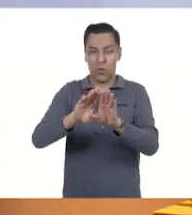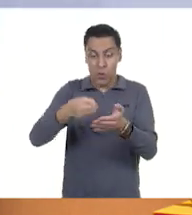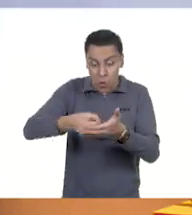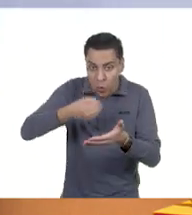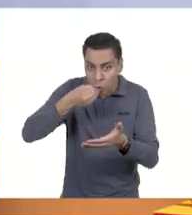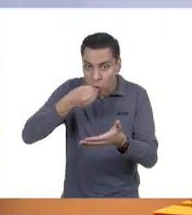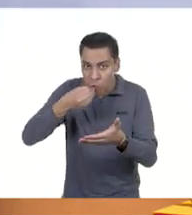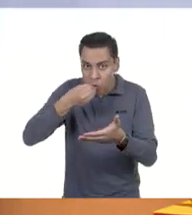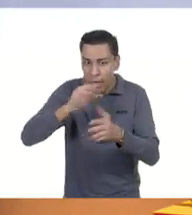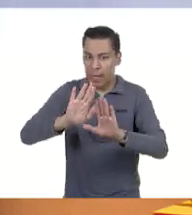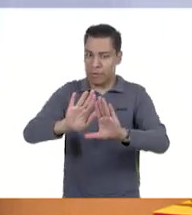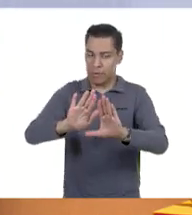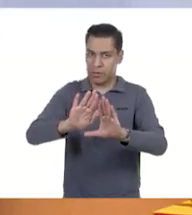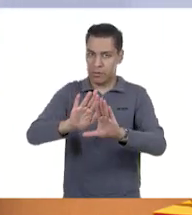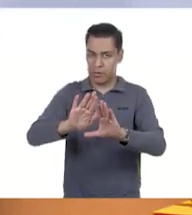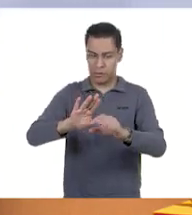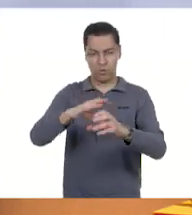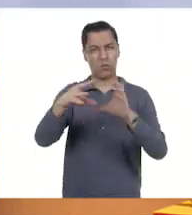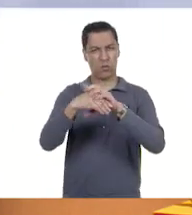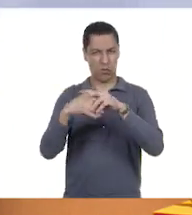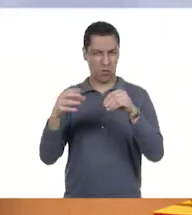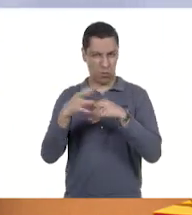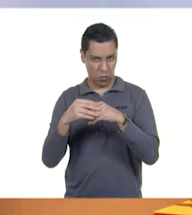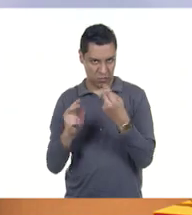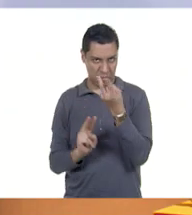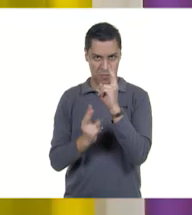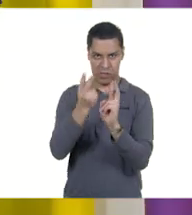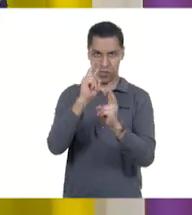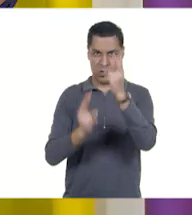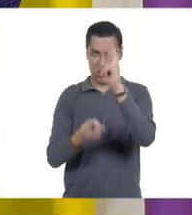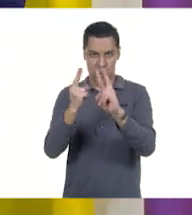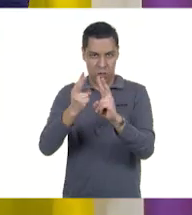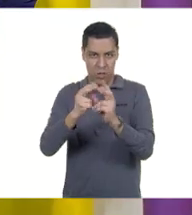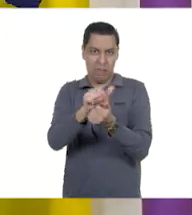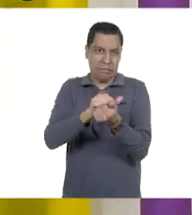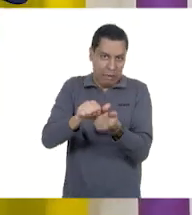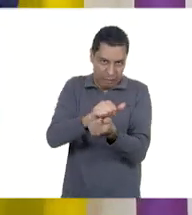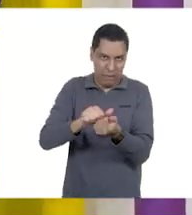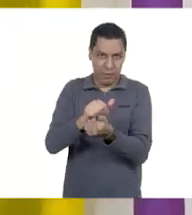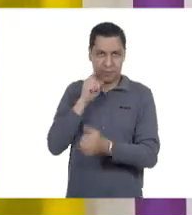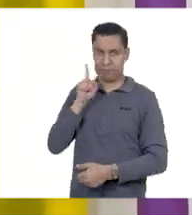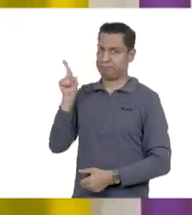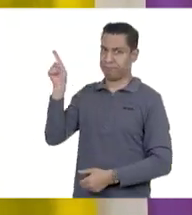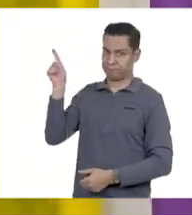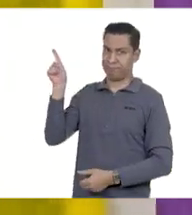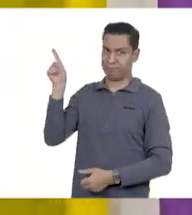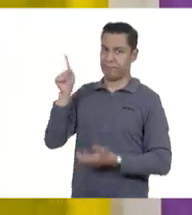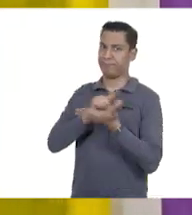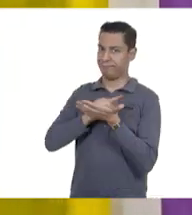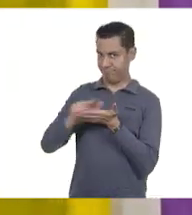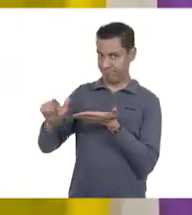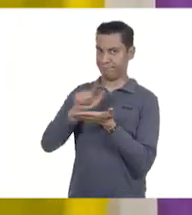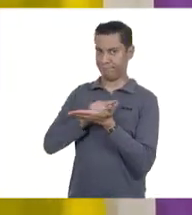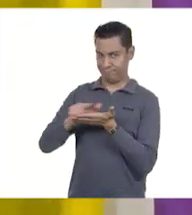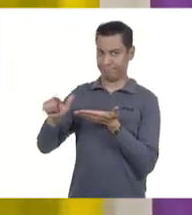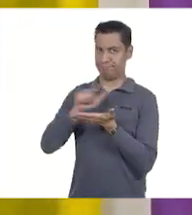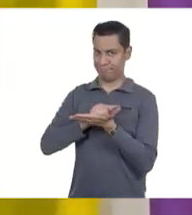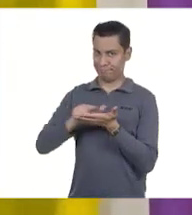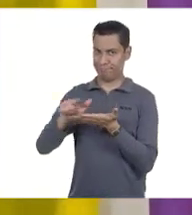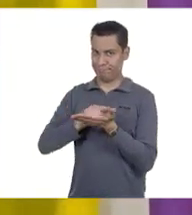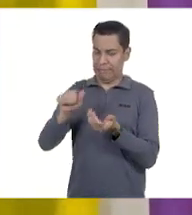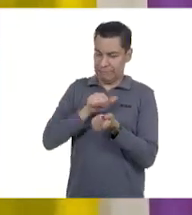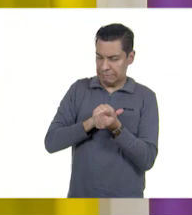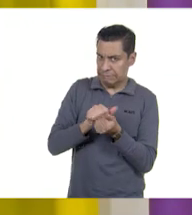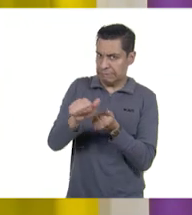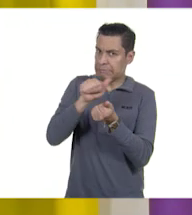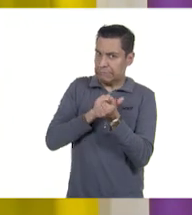ejemplo, lavar las frutas y las verduras. Muy importante antes de consumir frutas y verduras, hay que lavarlas muy,